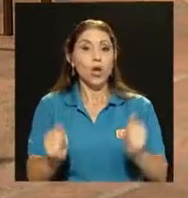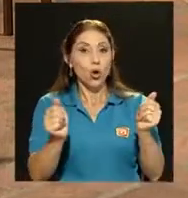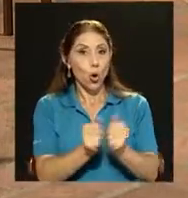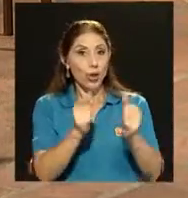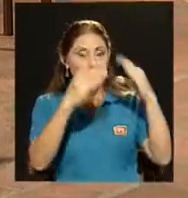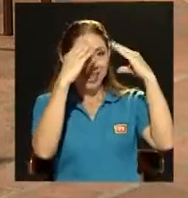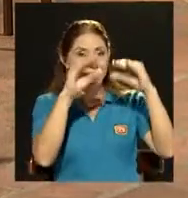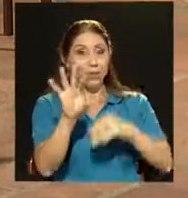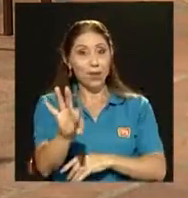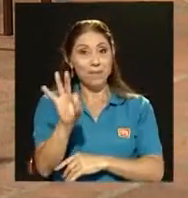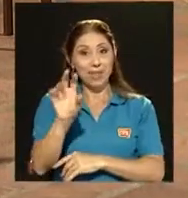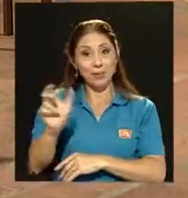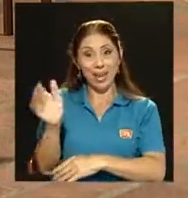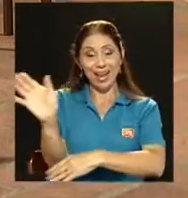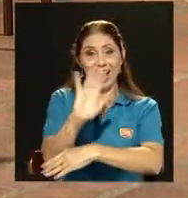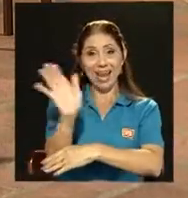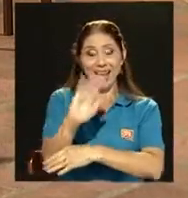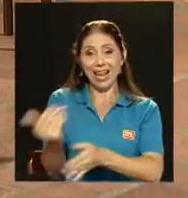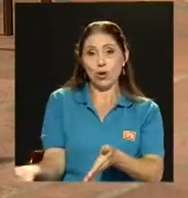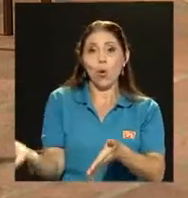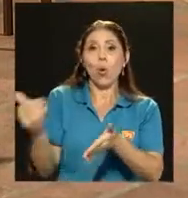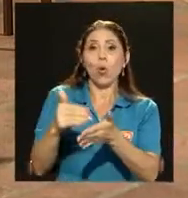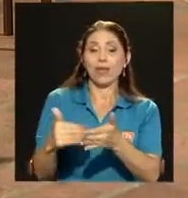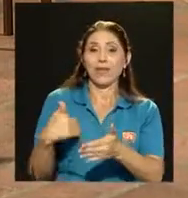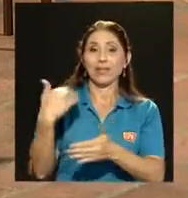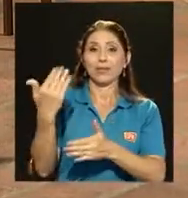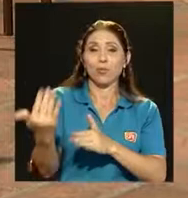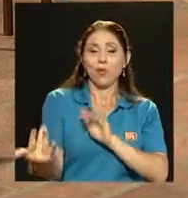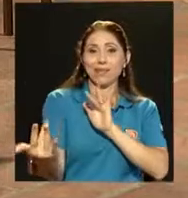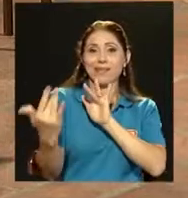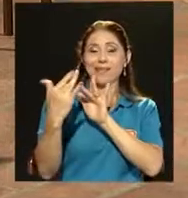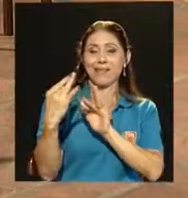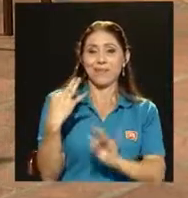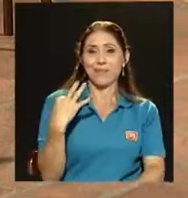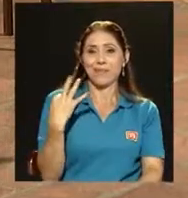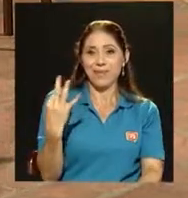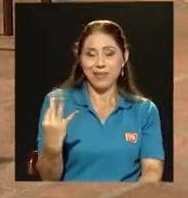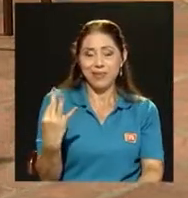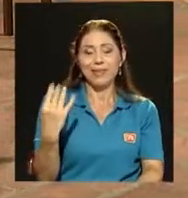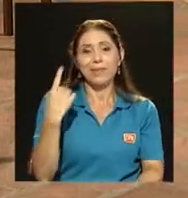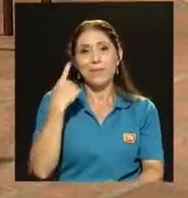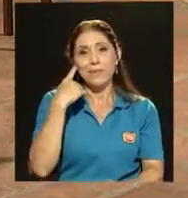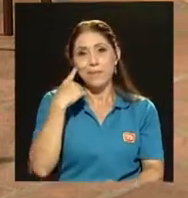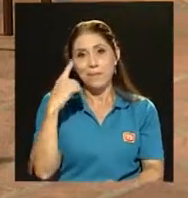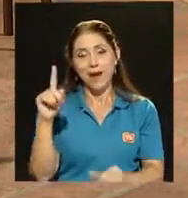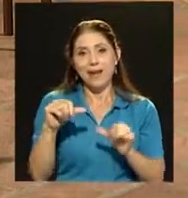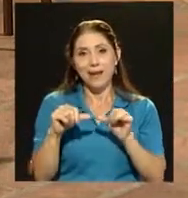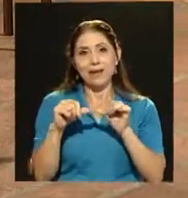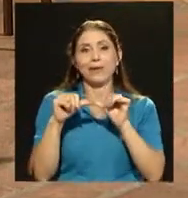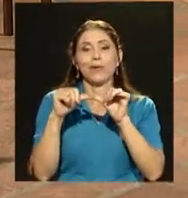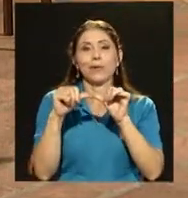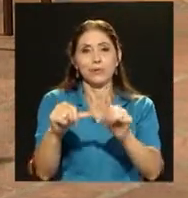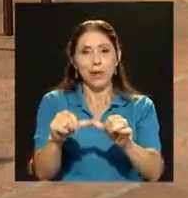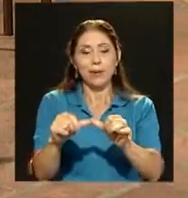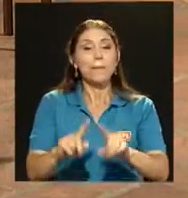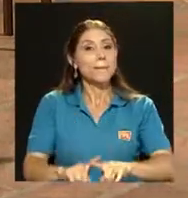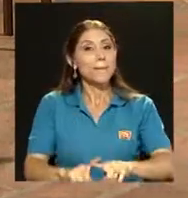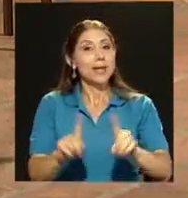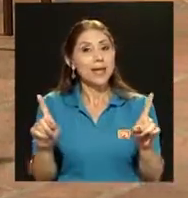invitamos al canal a que nos vuelva a invitar, valga la redundancia, y regresamos,